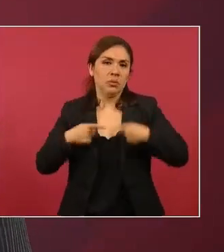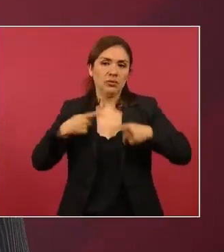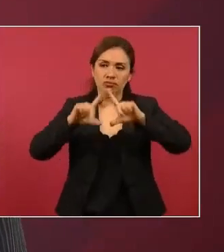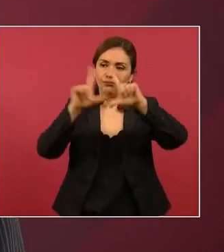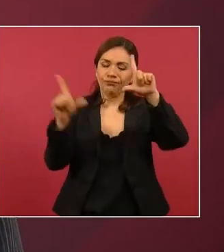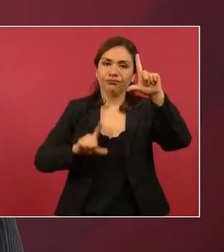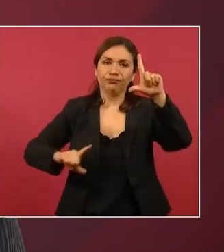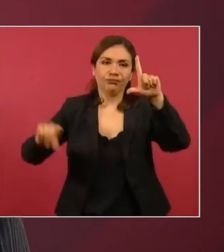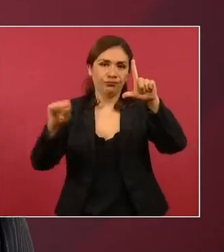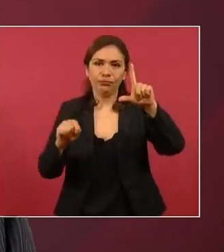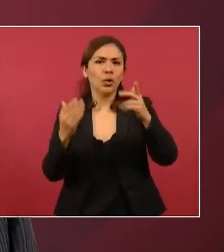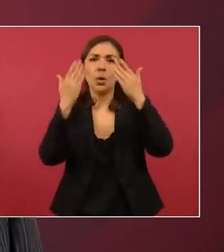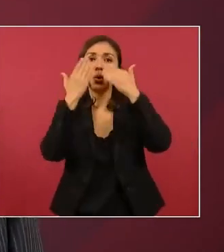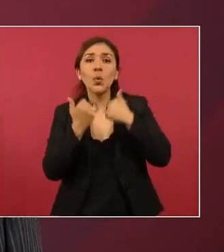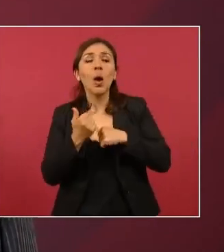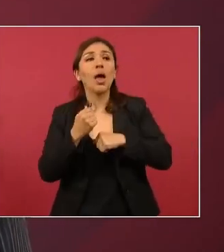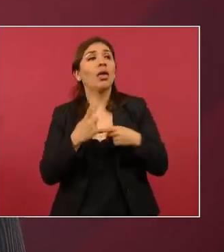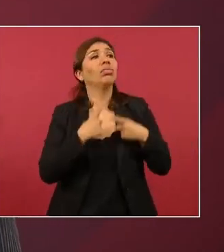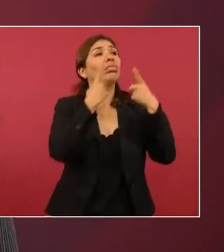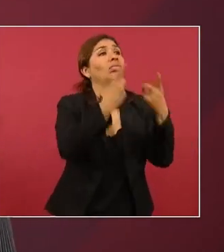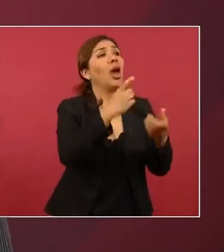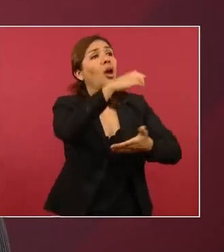sea, no hay concesiones,